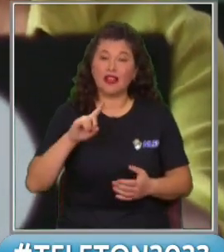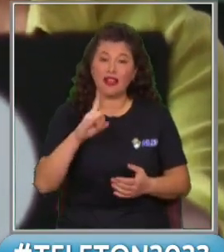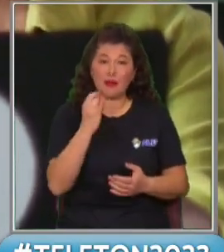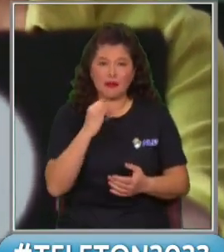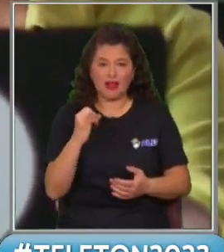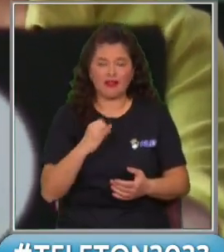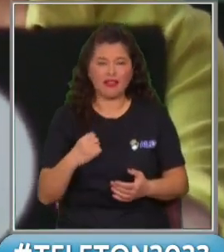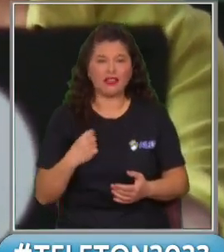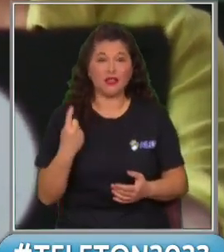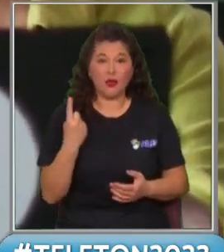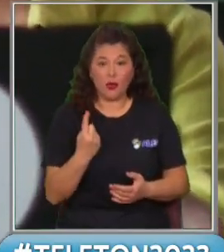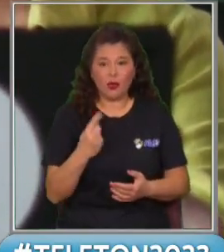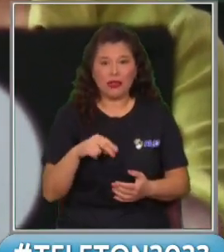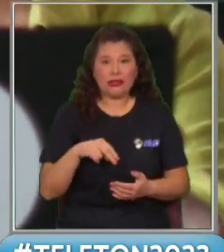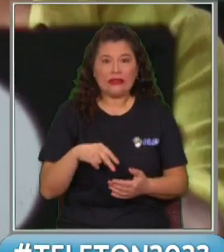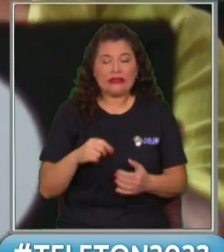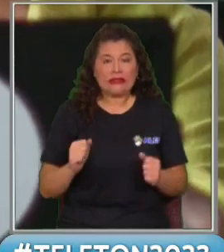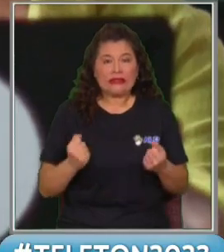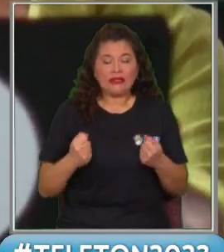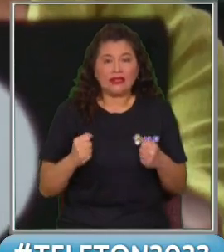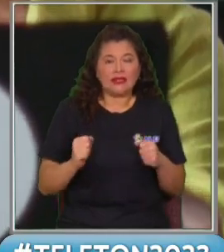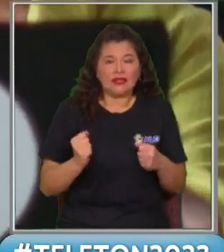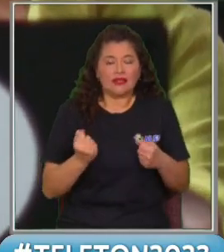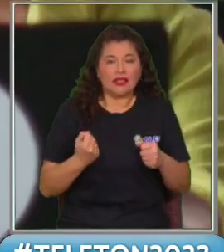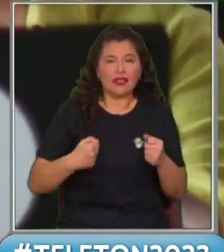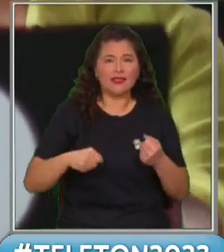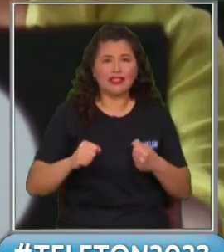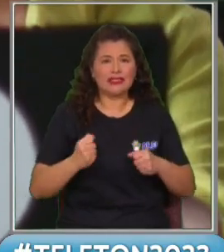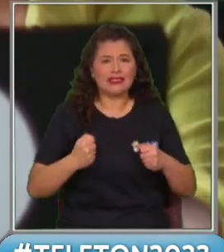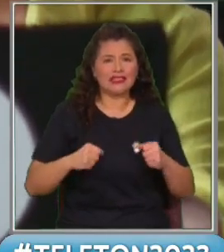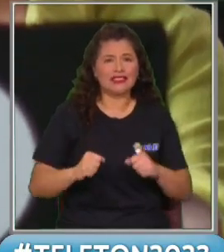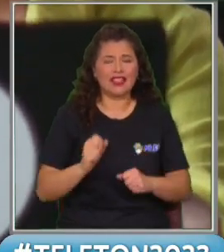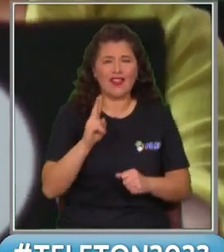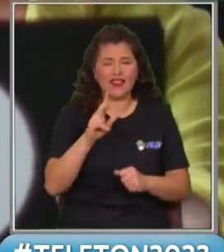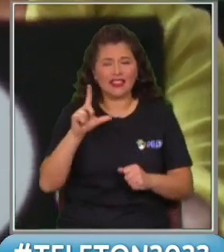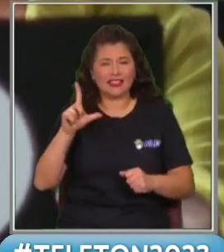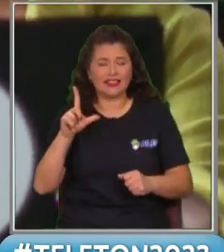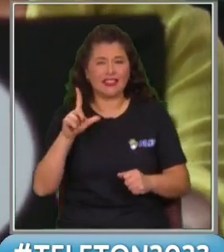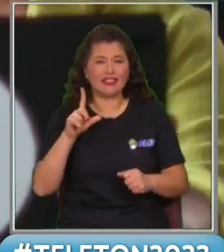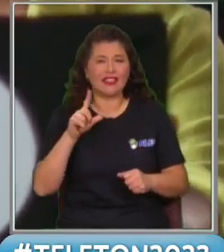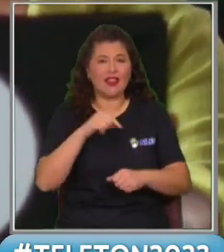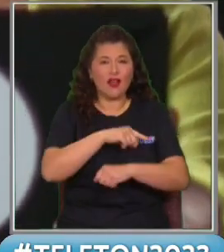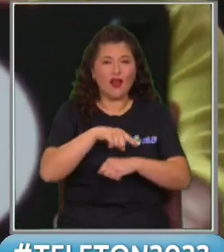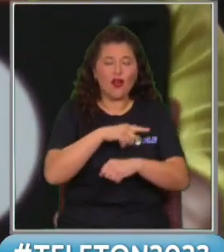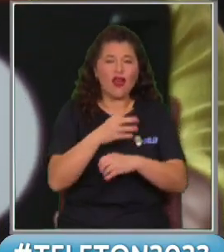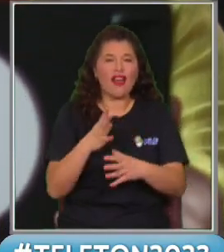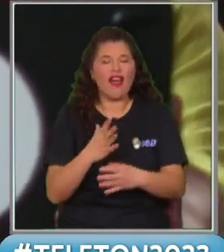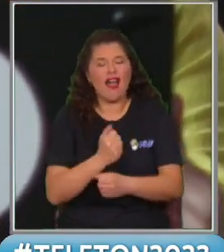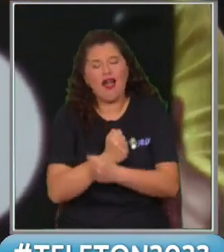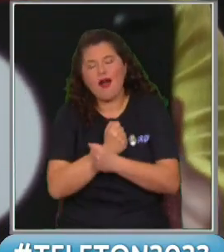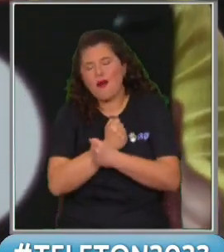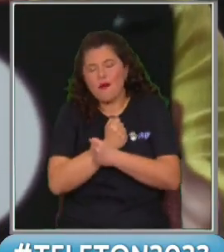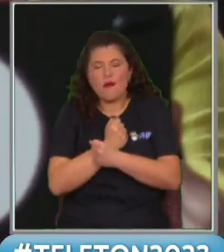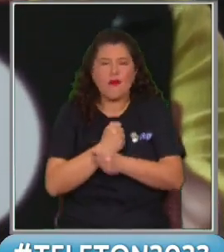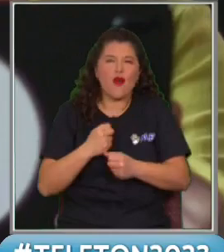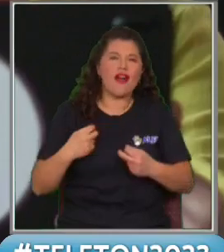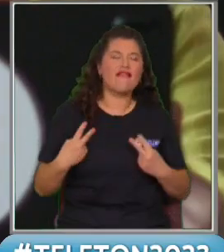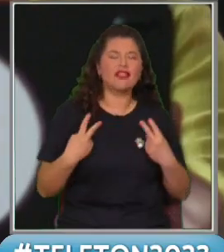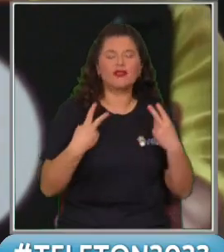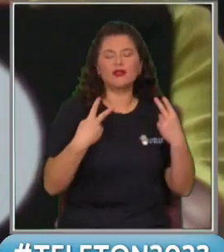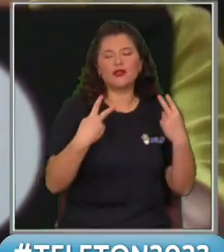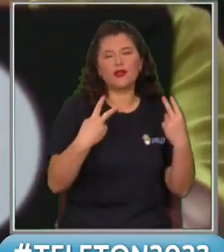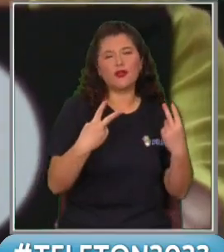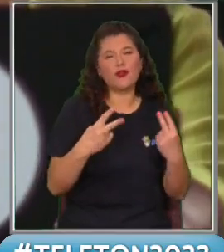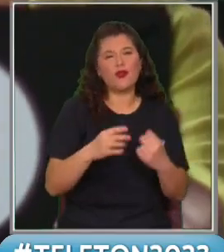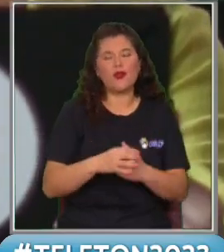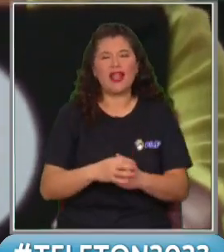temblando. Porque yo le quedan, estoy histérica. Le quedan 27 horas de amor, de aventura, de drama, de risa, de lágrimas. Nunca pierdas